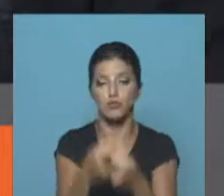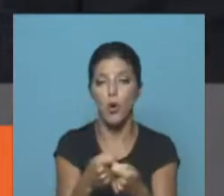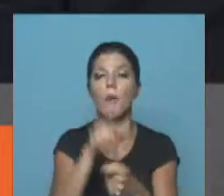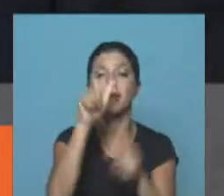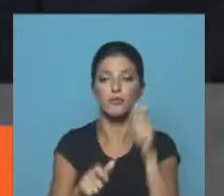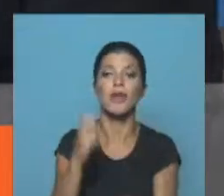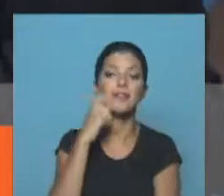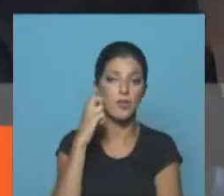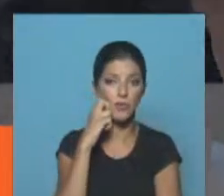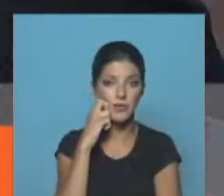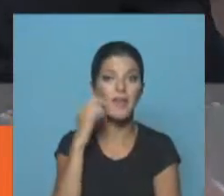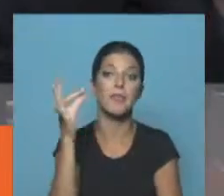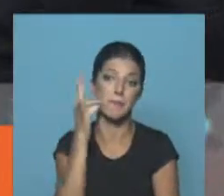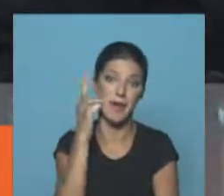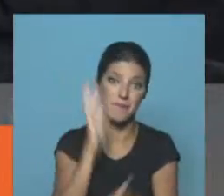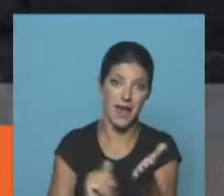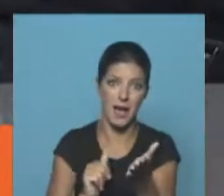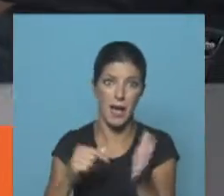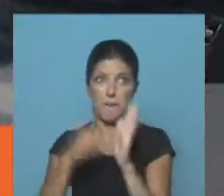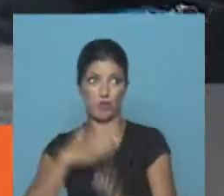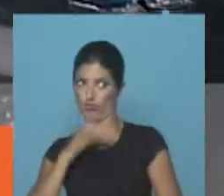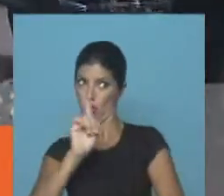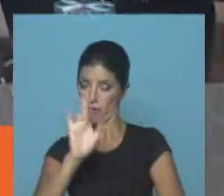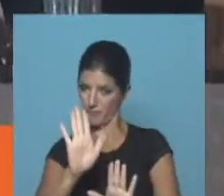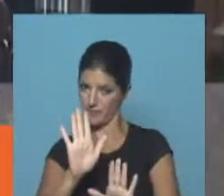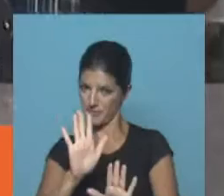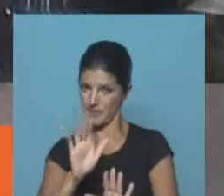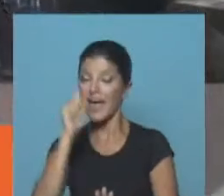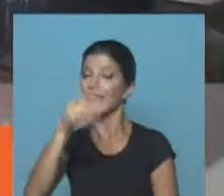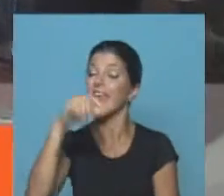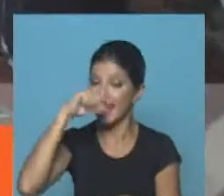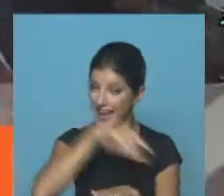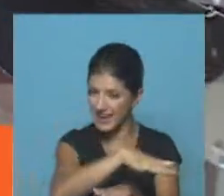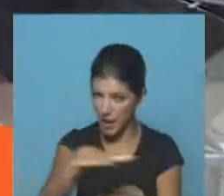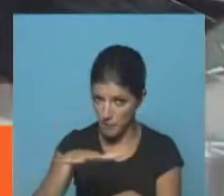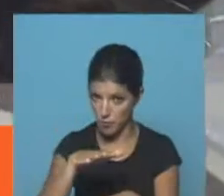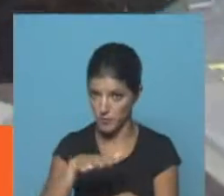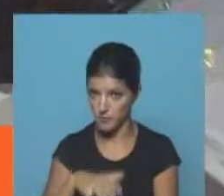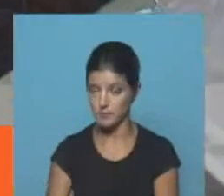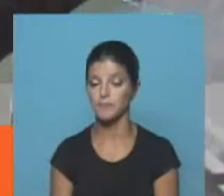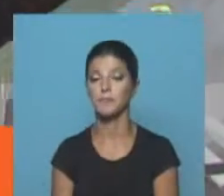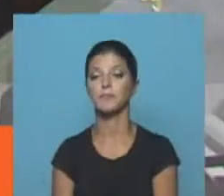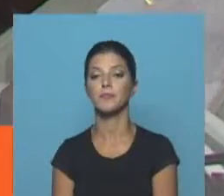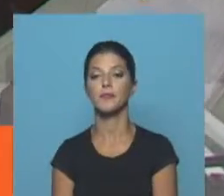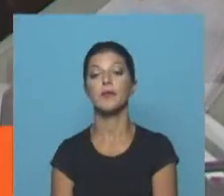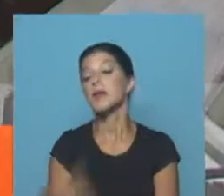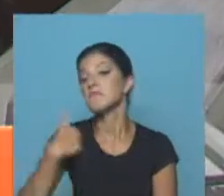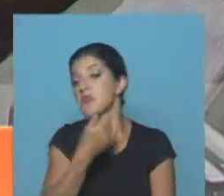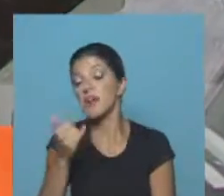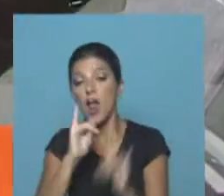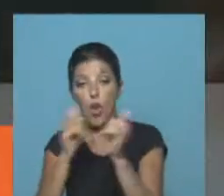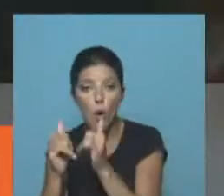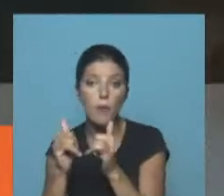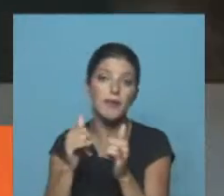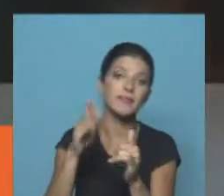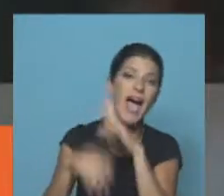excepción de uno. Lo votaron los viejos blancos rurales. Pero la mayoría del grueso de los millennials no votaron por él.